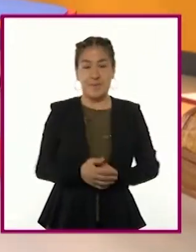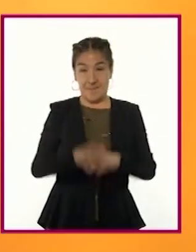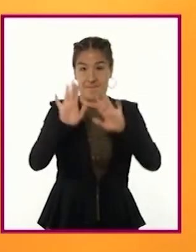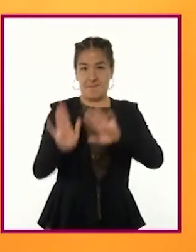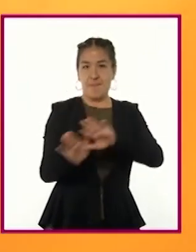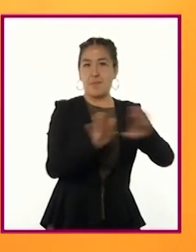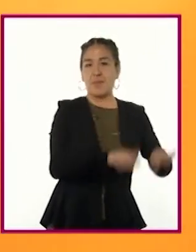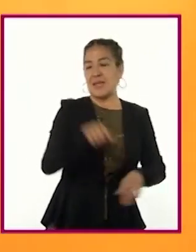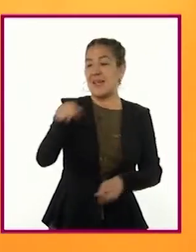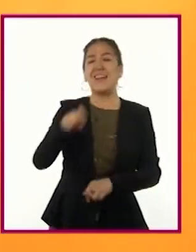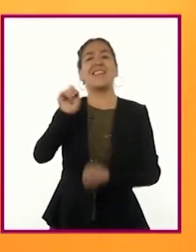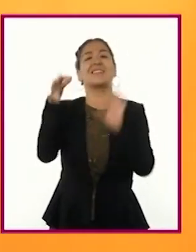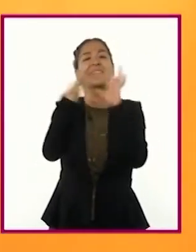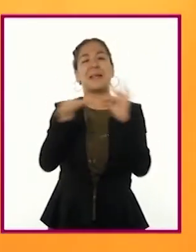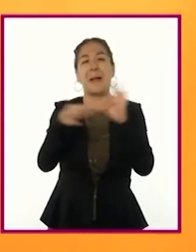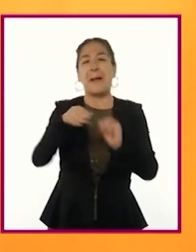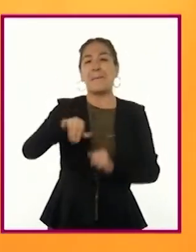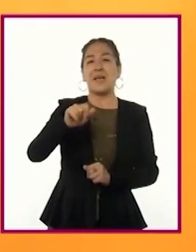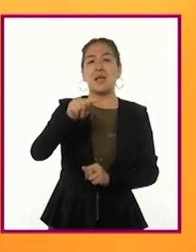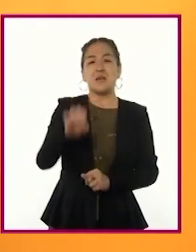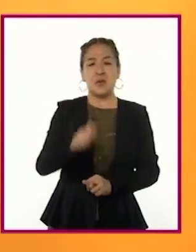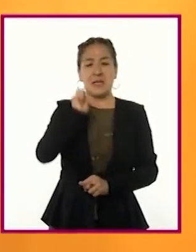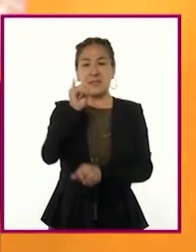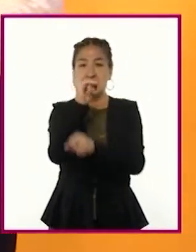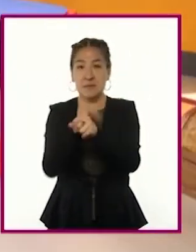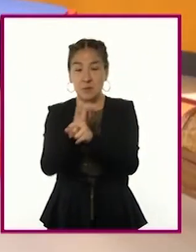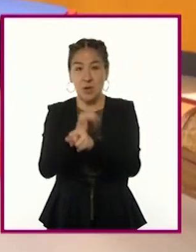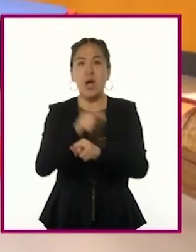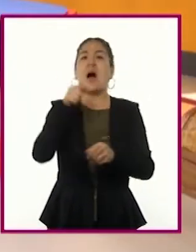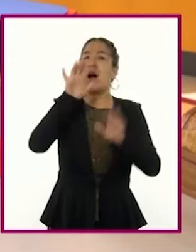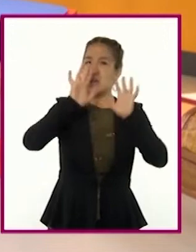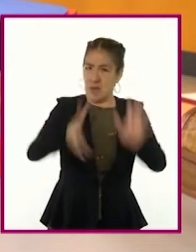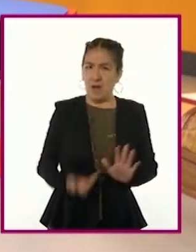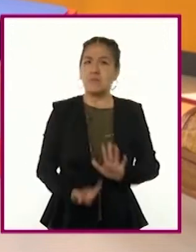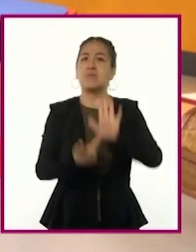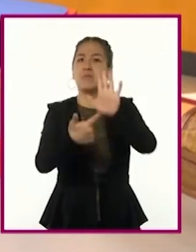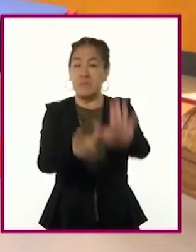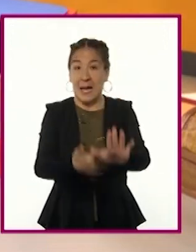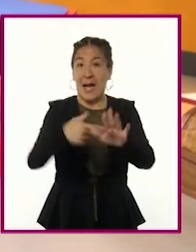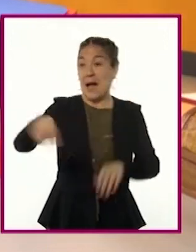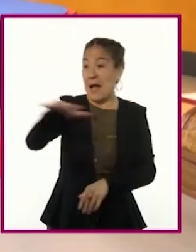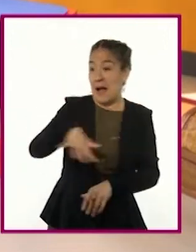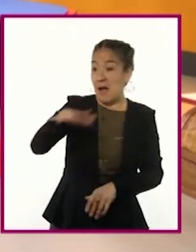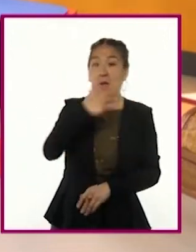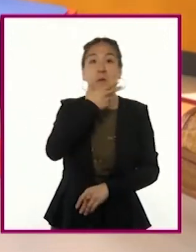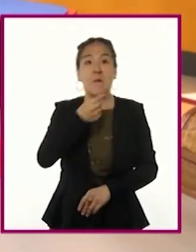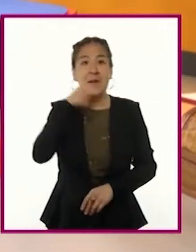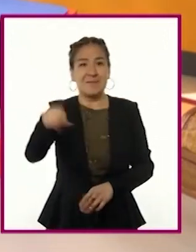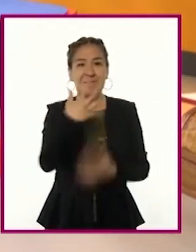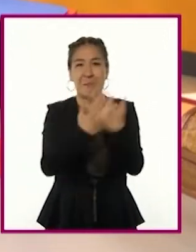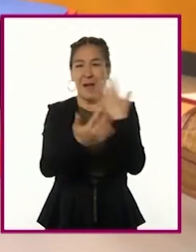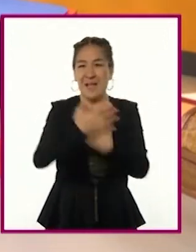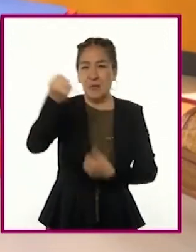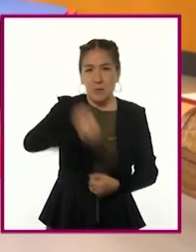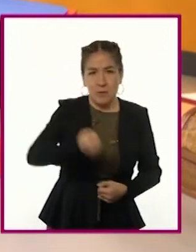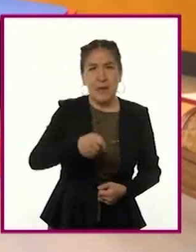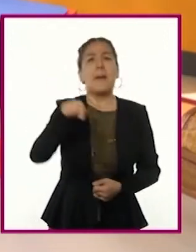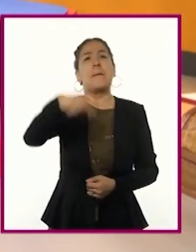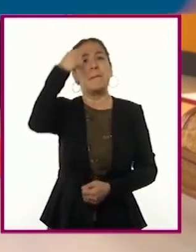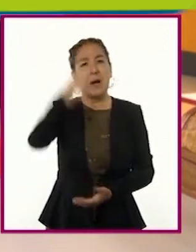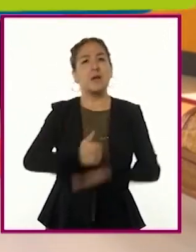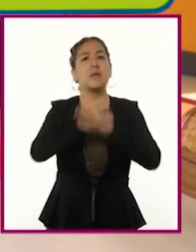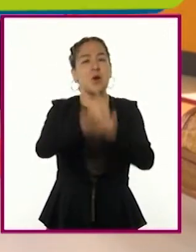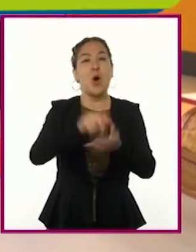que se dice de este mito, diversas investigaciones han demostrado que en los hombres este acto puede ayudar a renovar